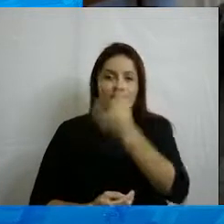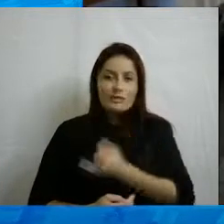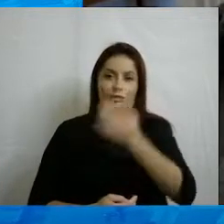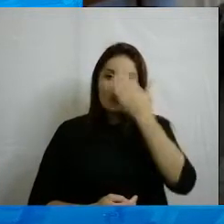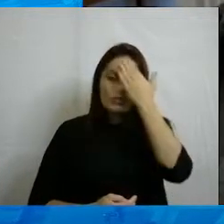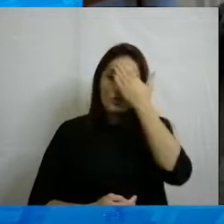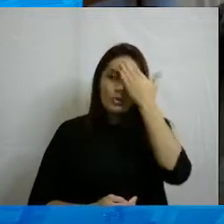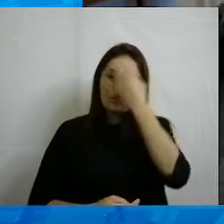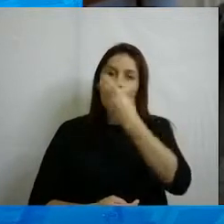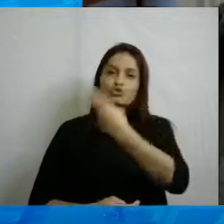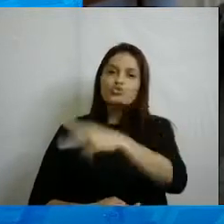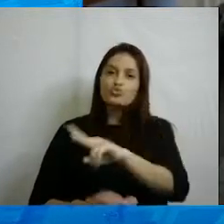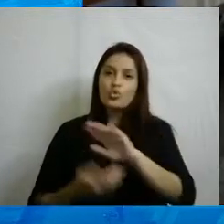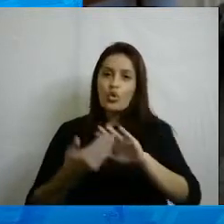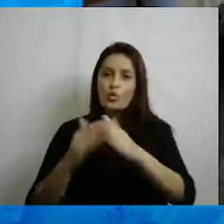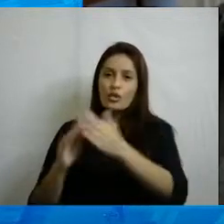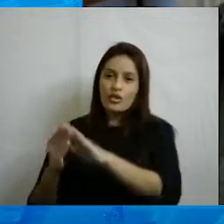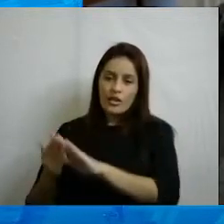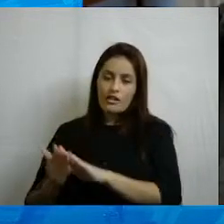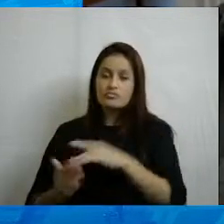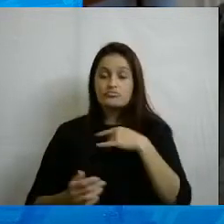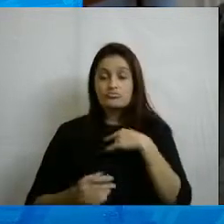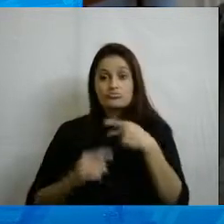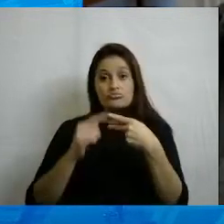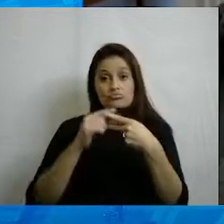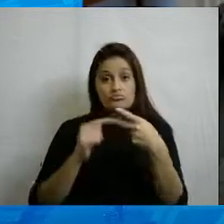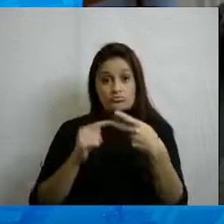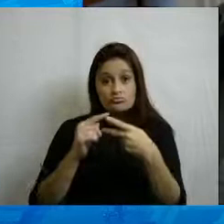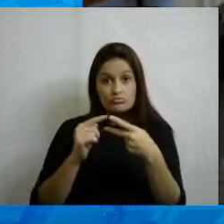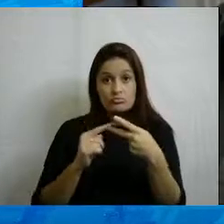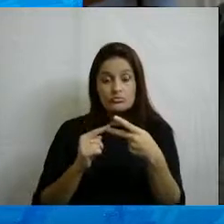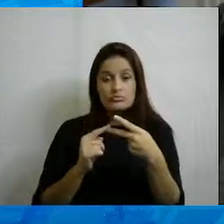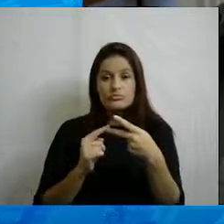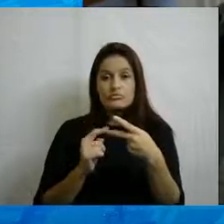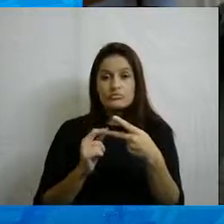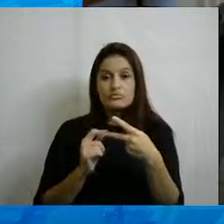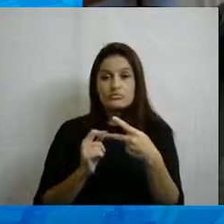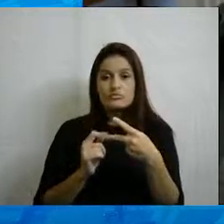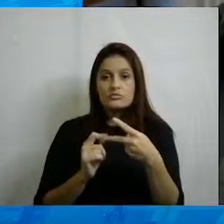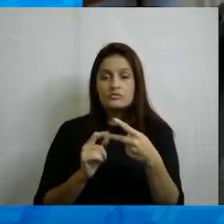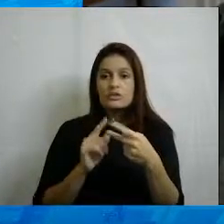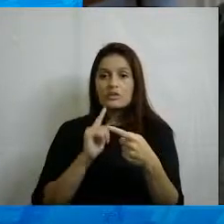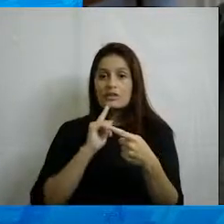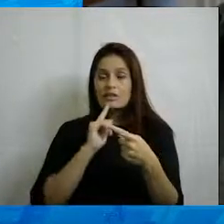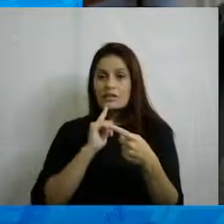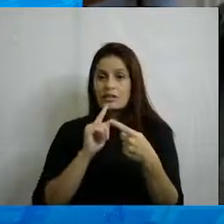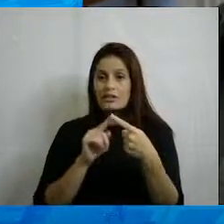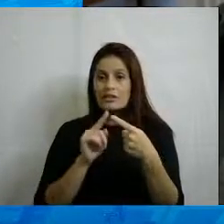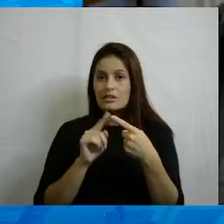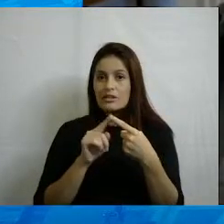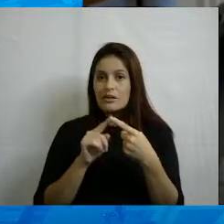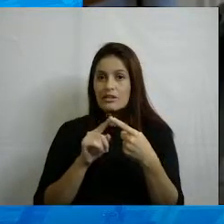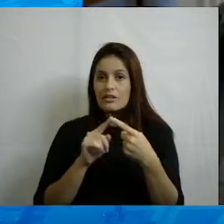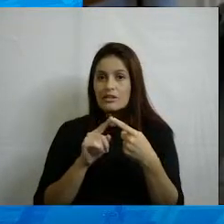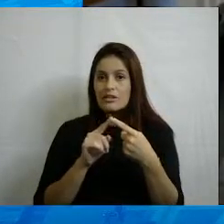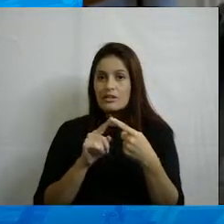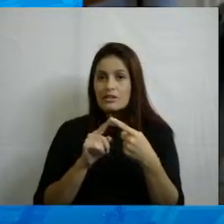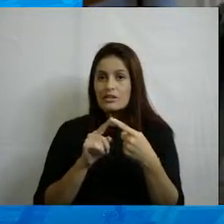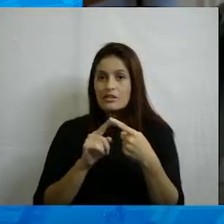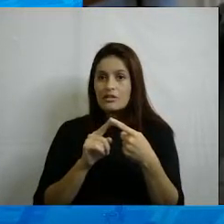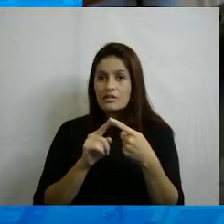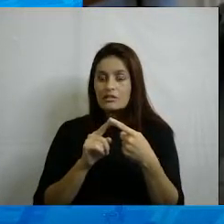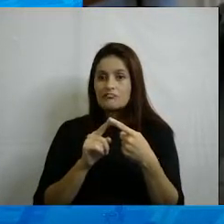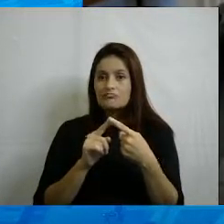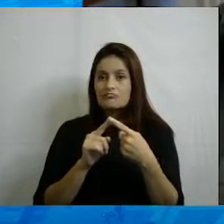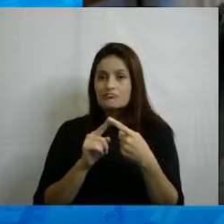su comunidad. Propongo dos cosas, porque creo que tiene que ver más con un proceso como de